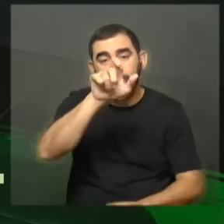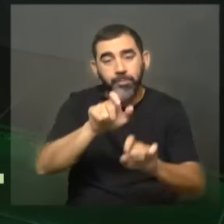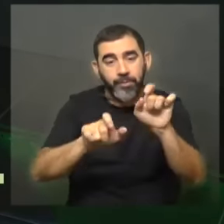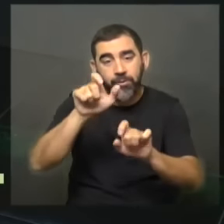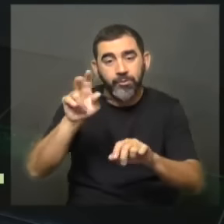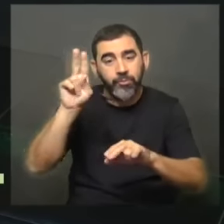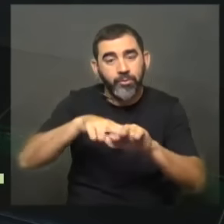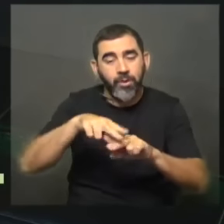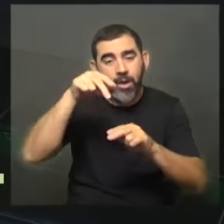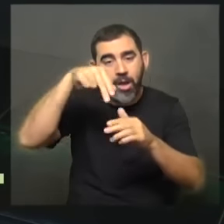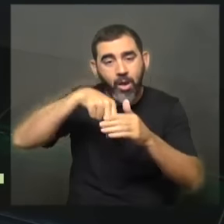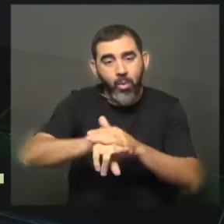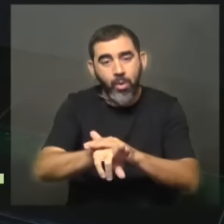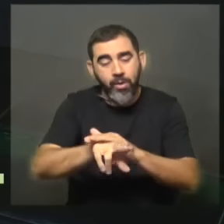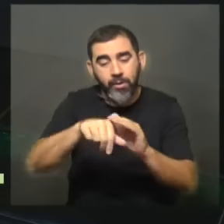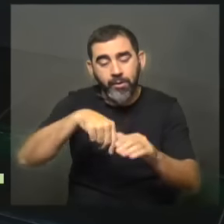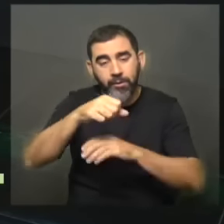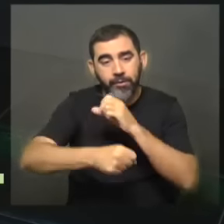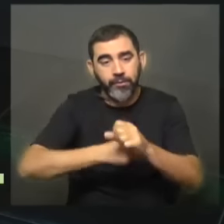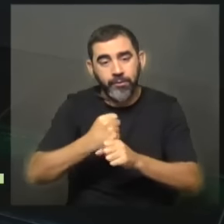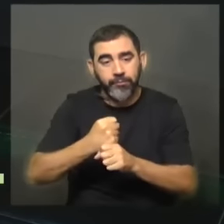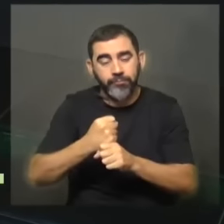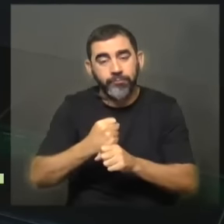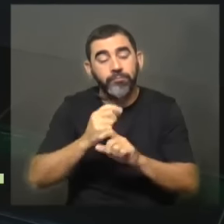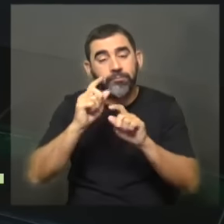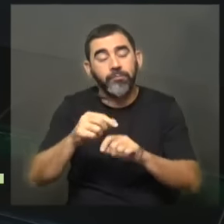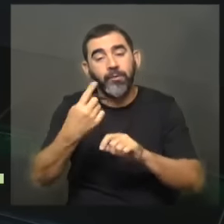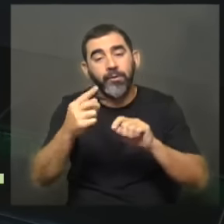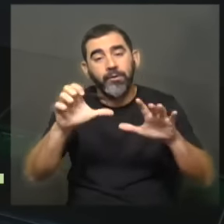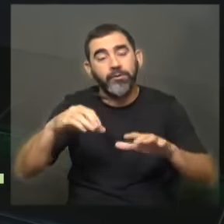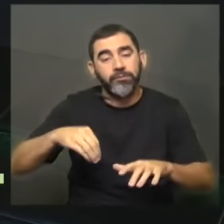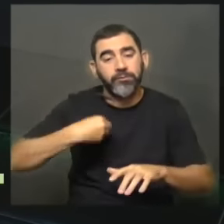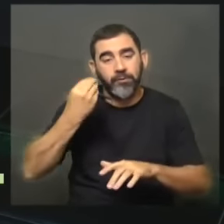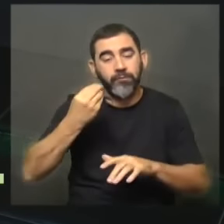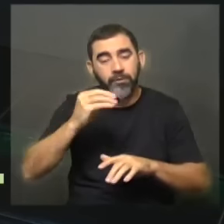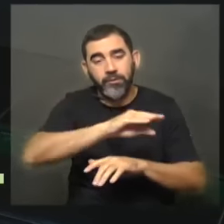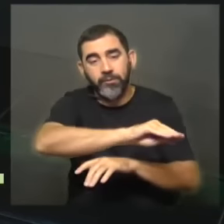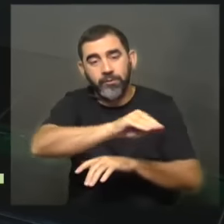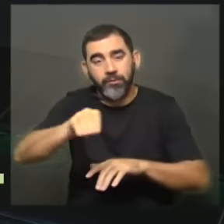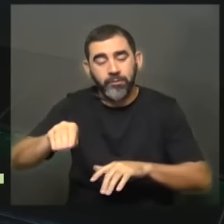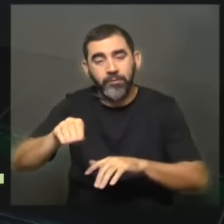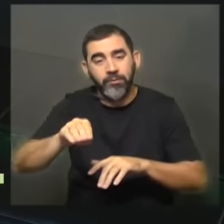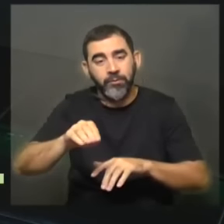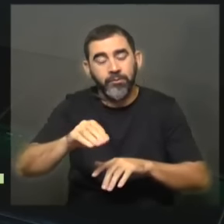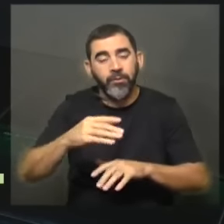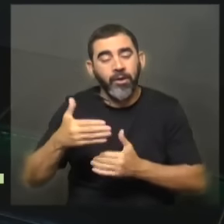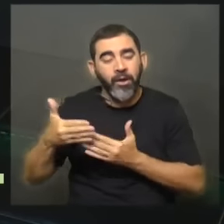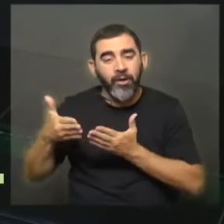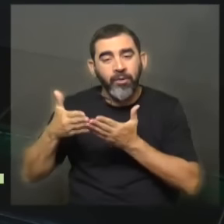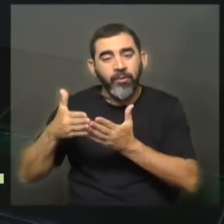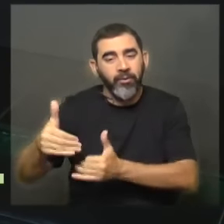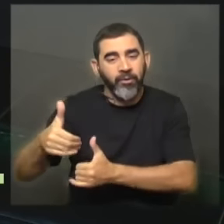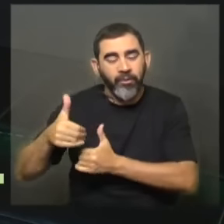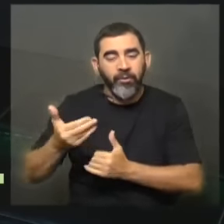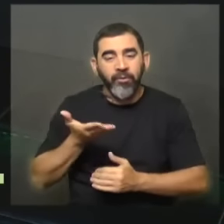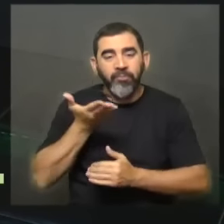fallecieron ahogadas esta temporada además se dieron 16 rescates en la costa según la armada nacional quien llamó